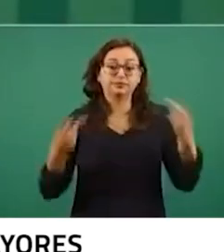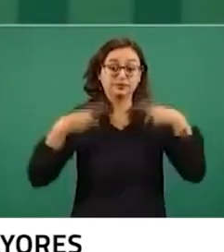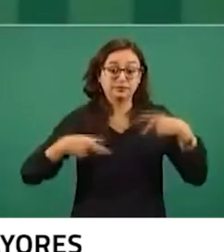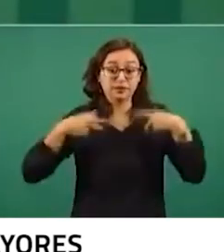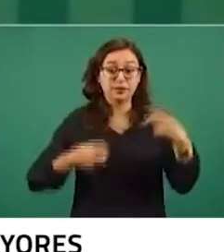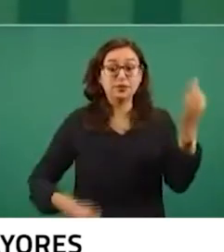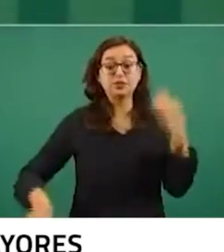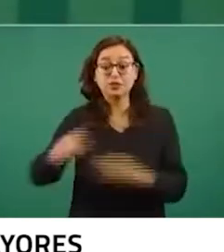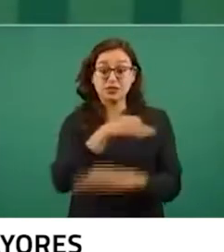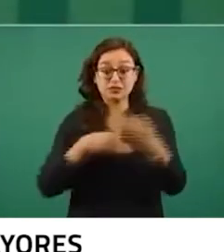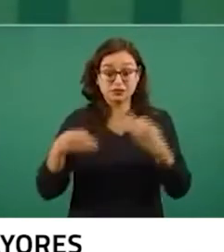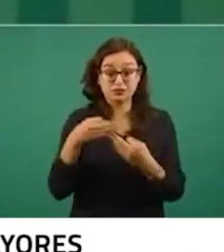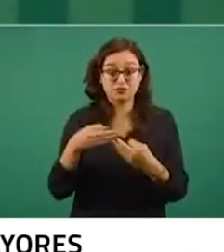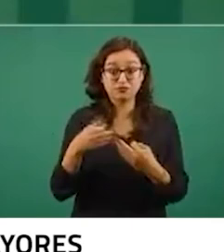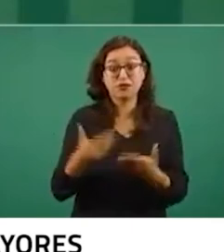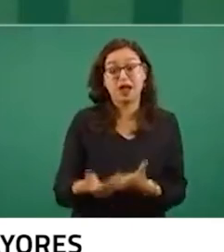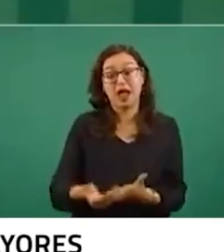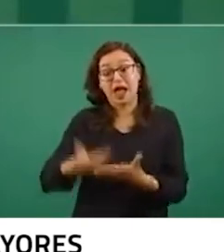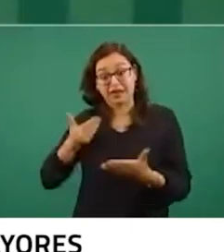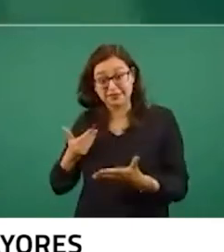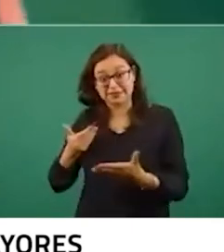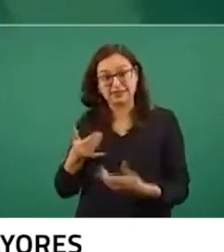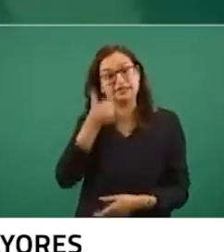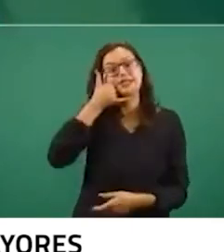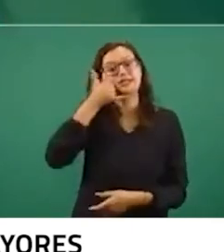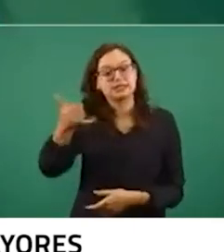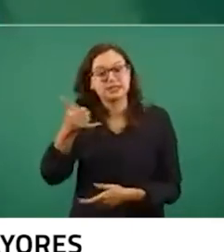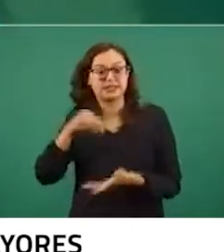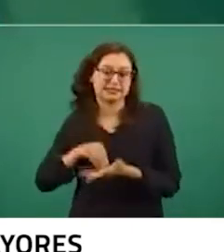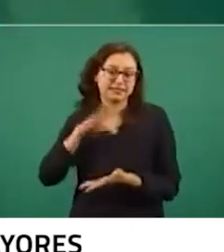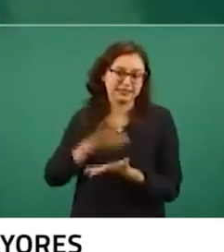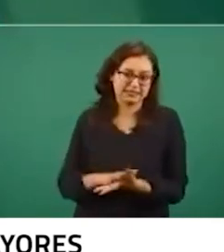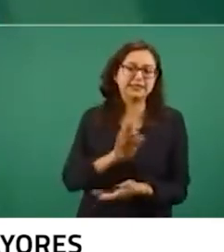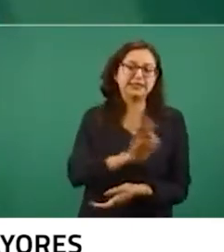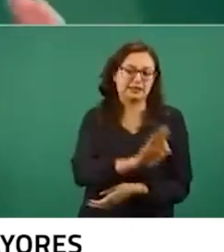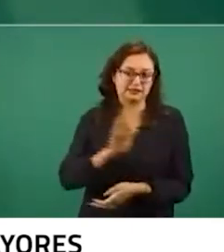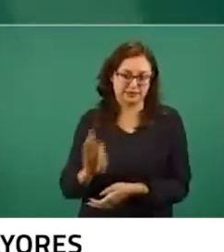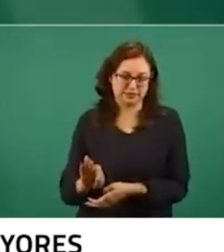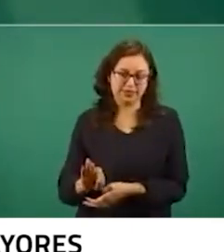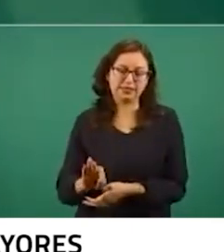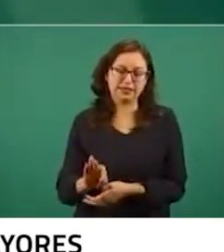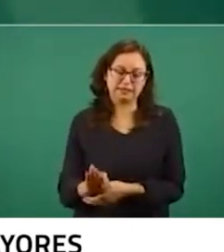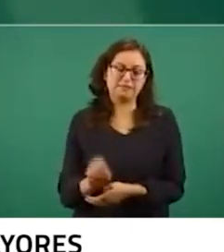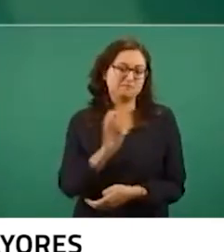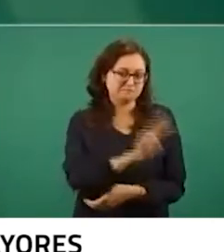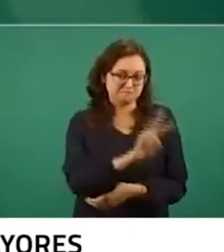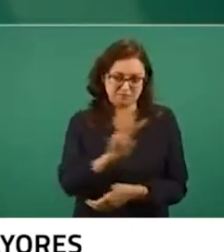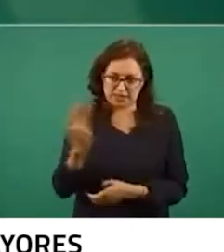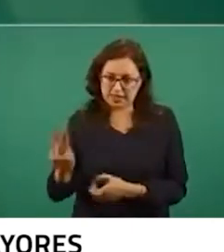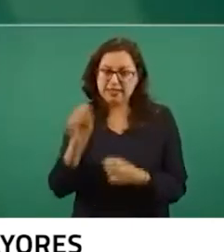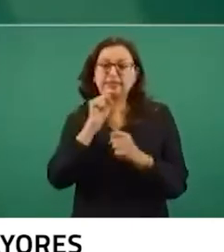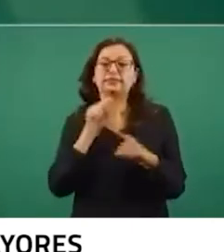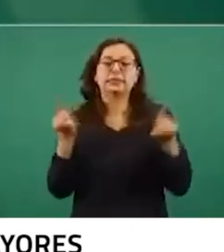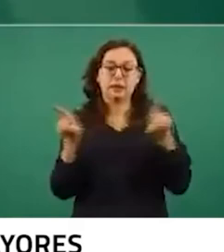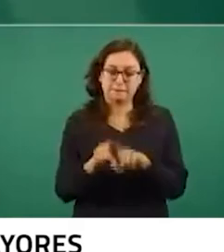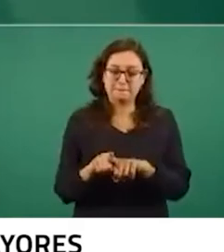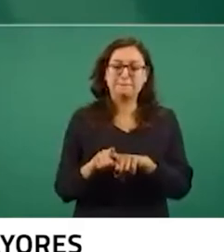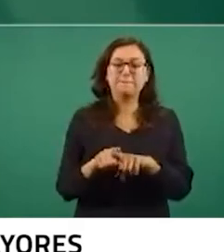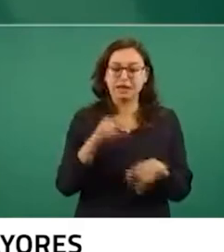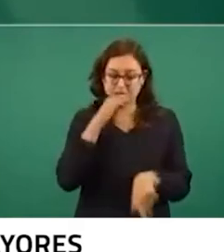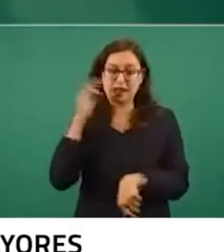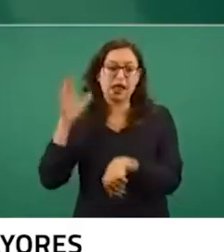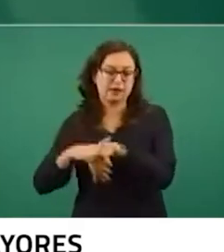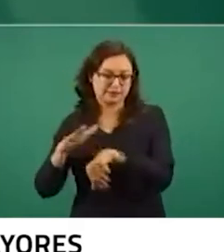lo la fecha ya de la cita que tienen y la propia plataforma también les genera una